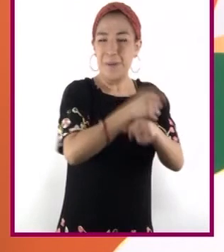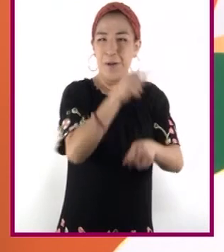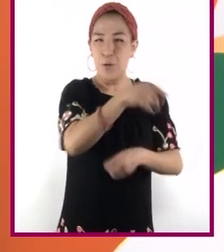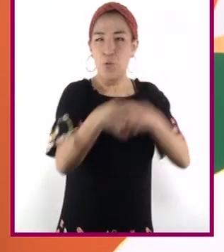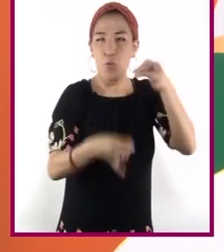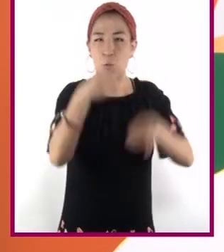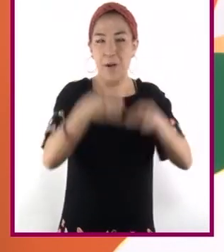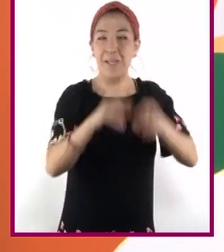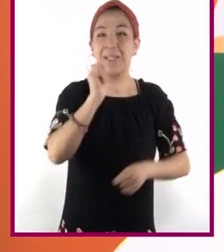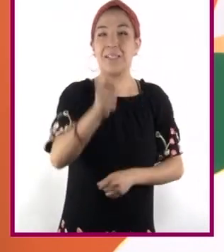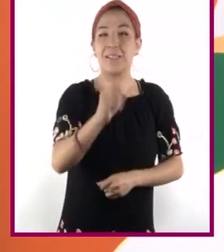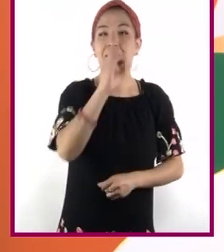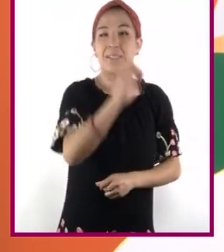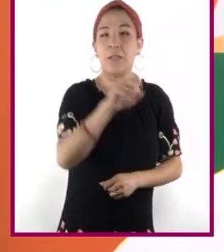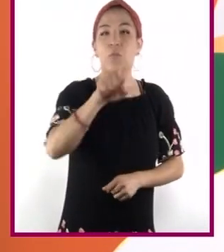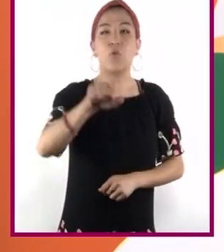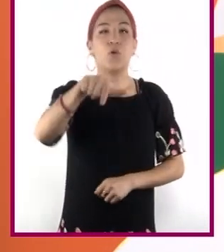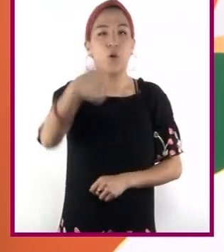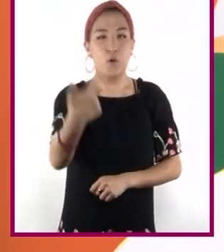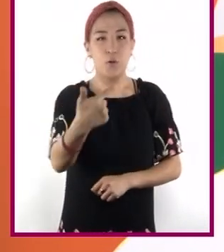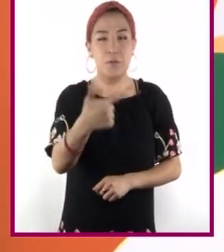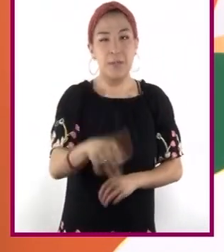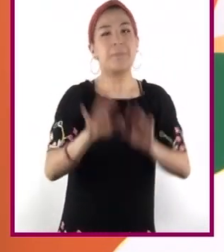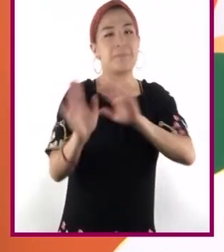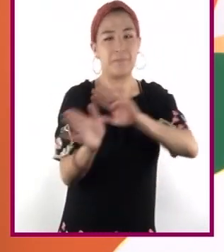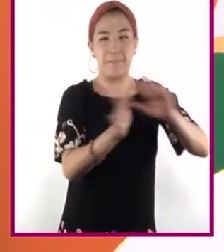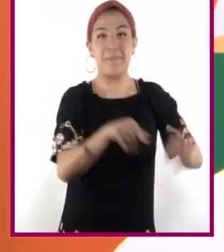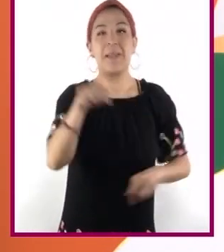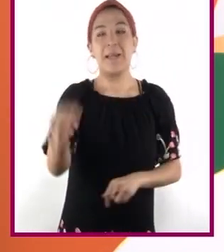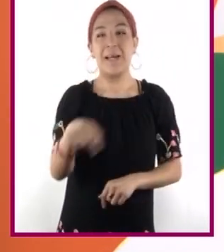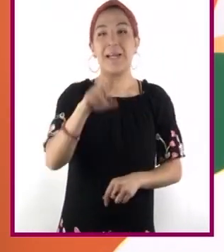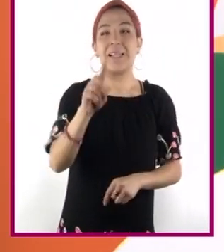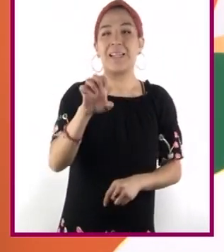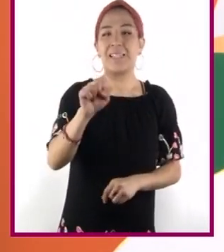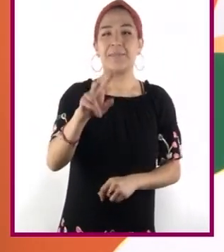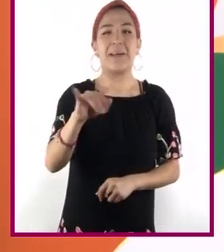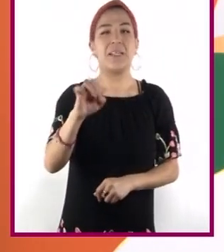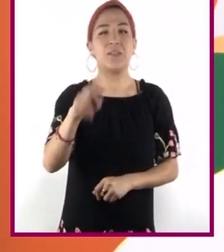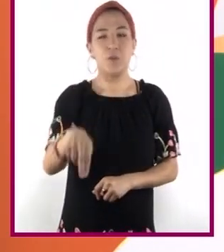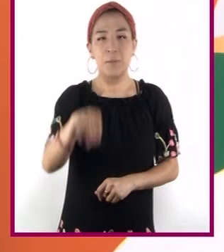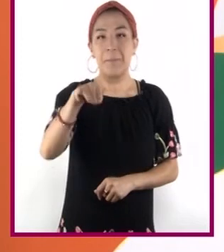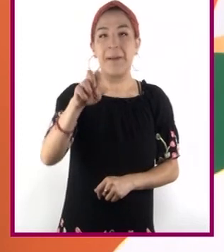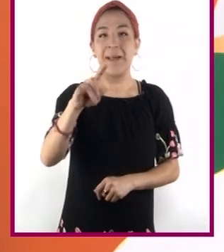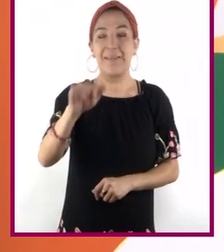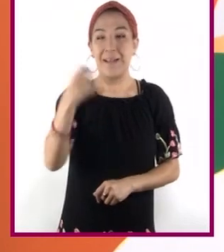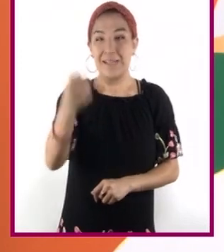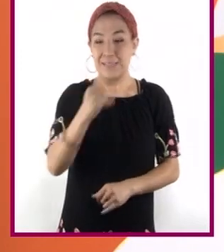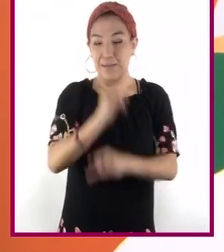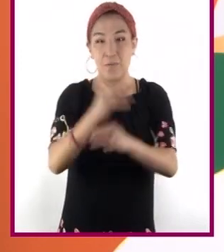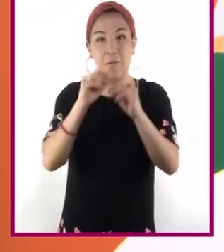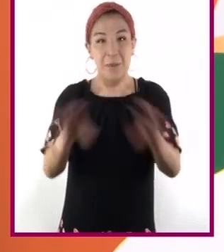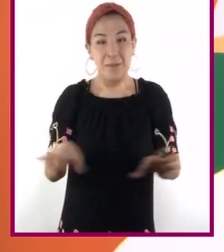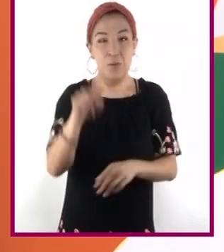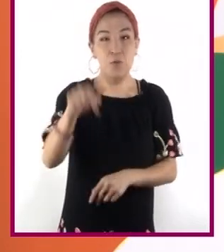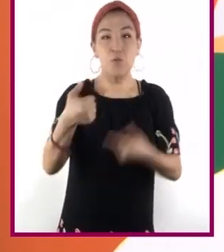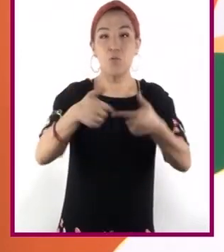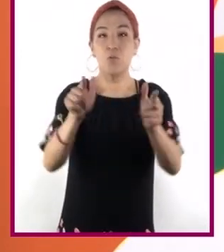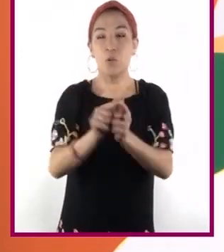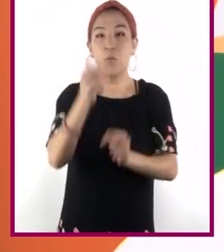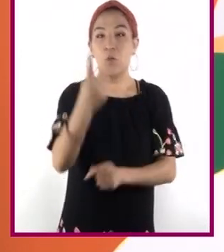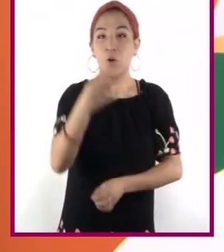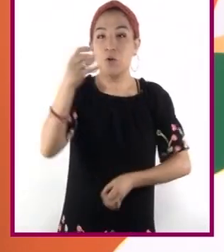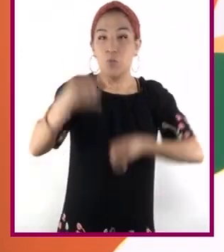de 0.12, mientras que la desviación media de los tiempos registrados por el grupo 2